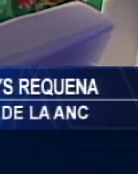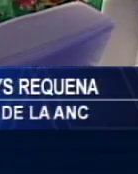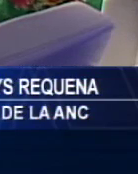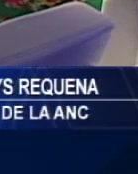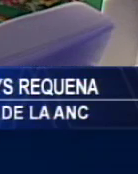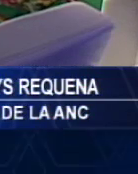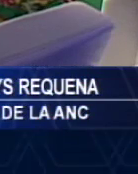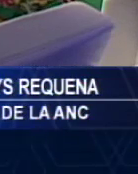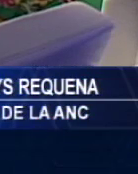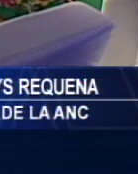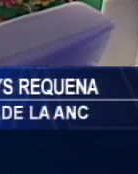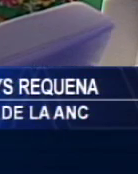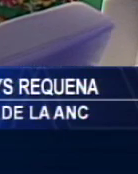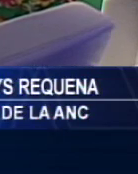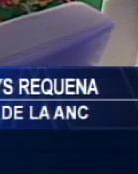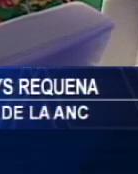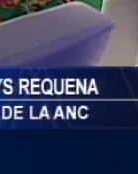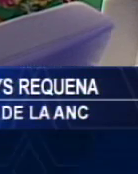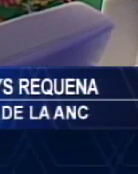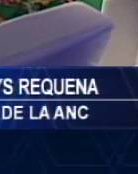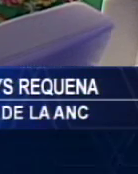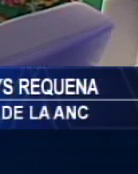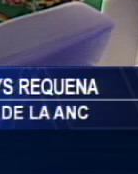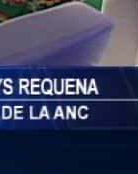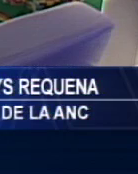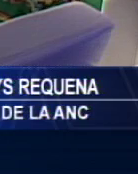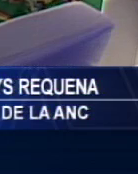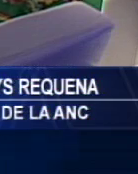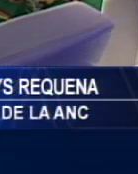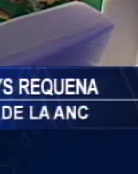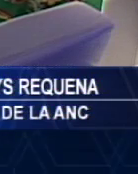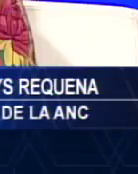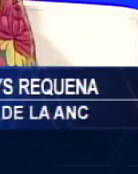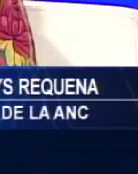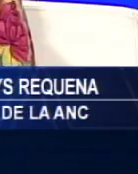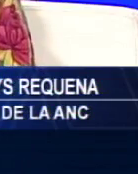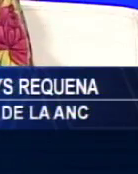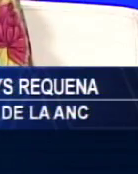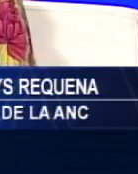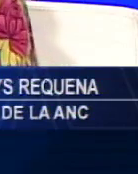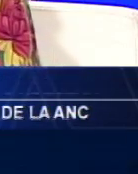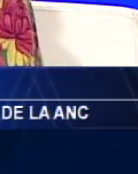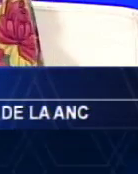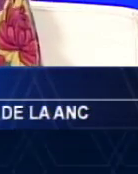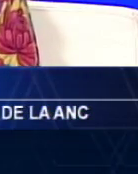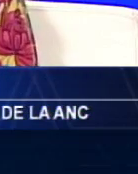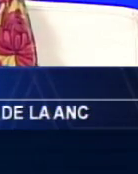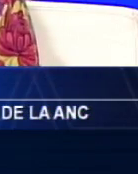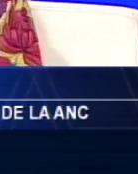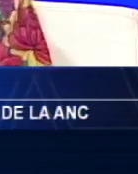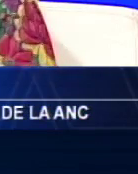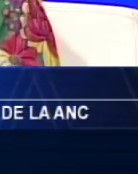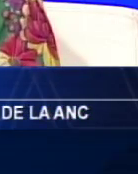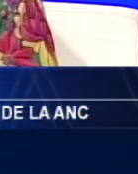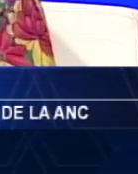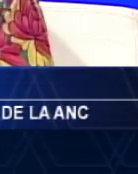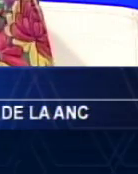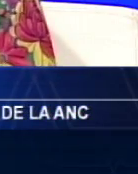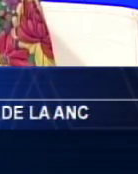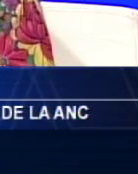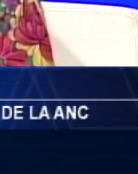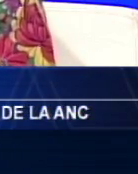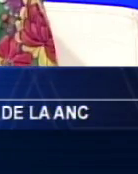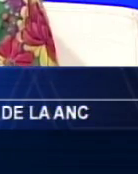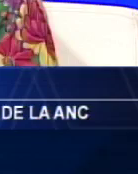La Asamblea Nacional Constituyente tiene plena vigencia, plena actividad, su plan de trabajo está en desarrollo, solo que